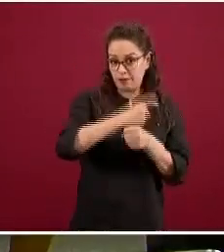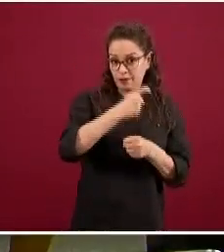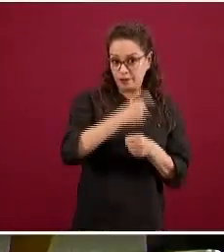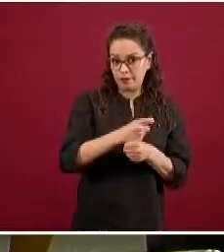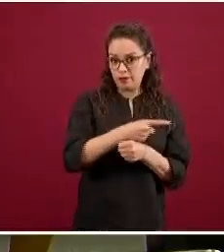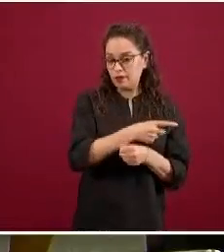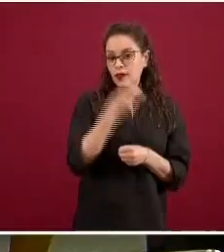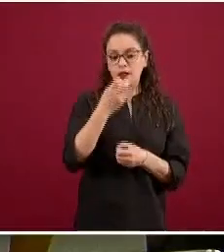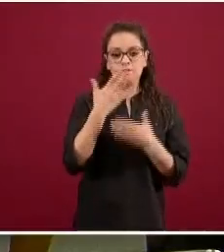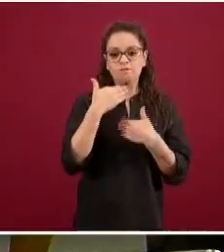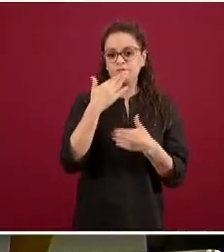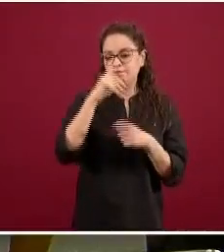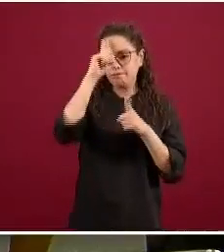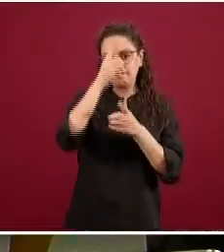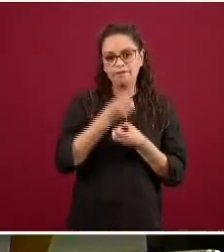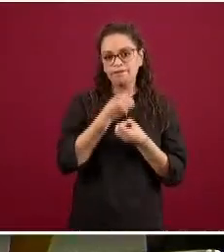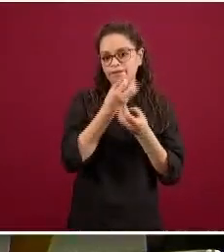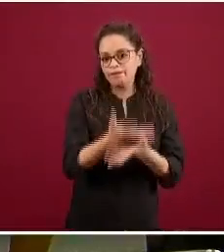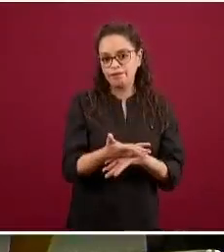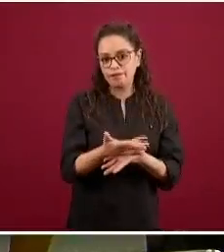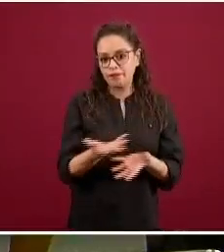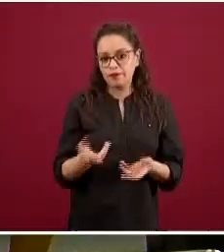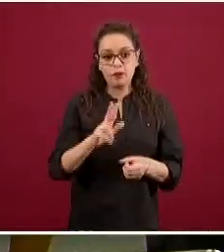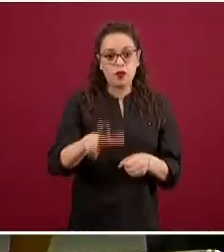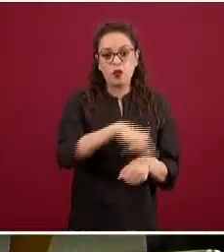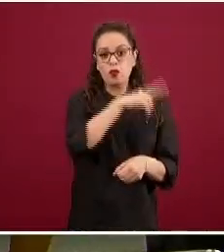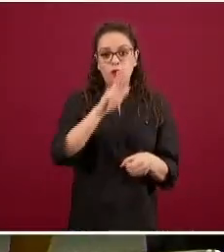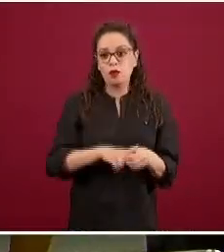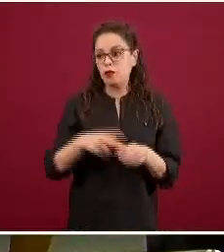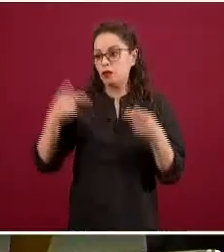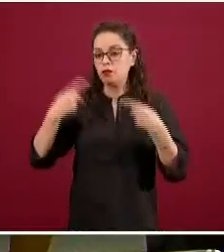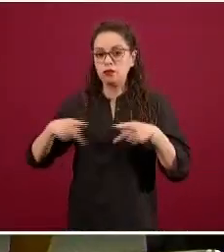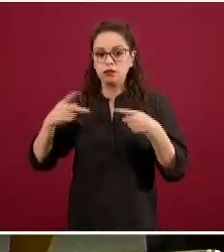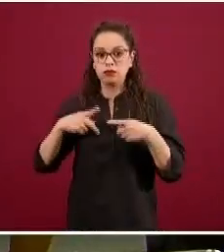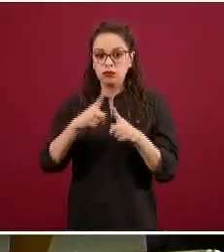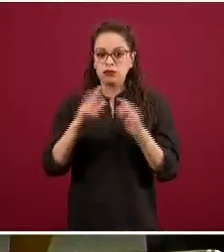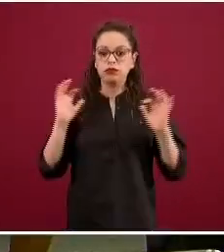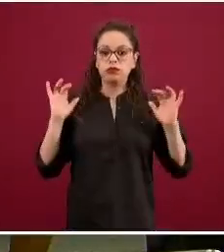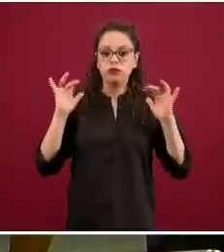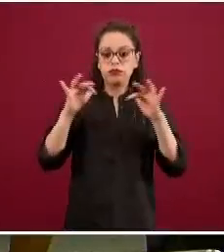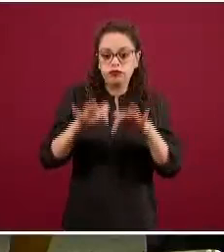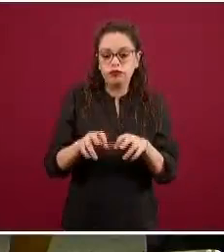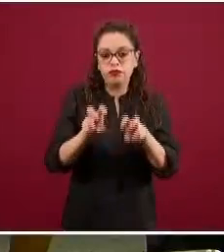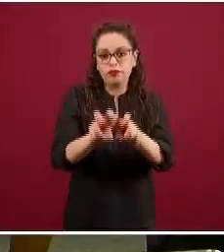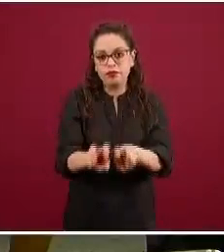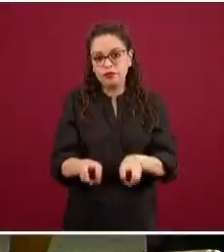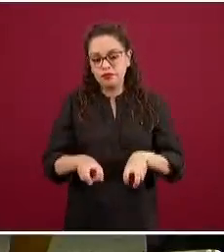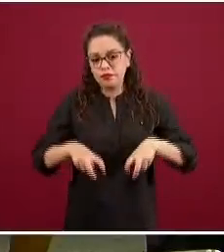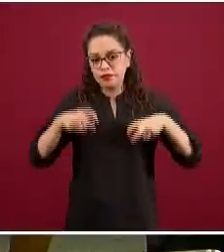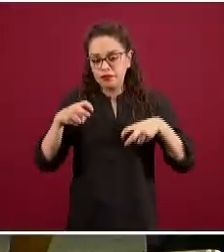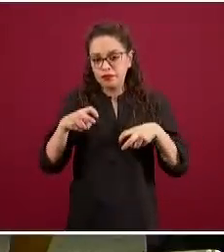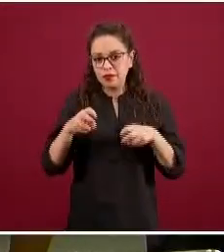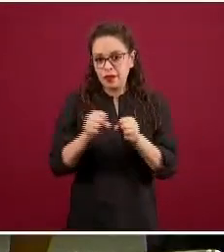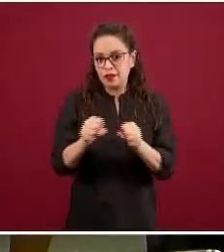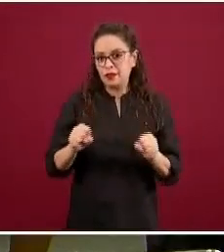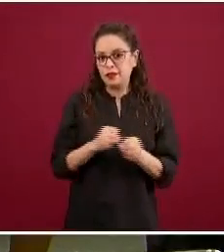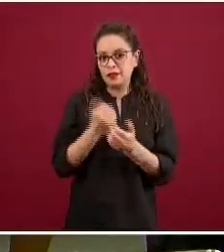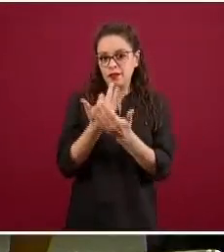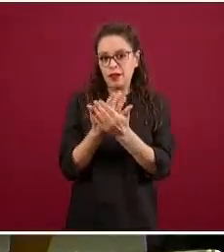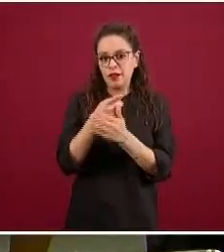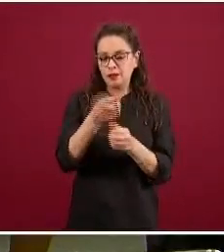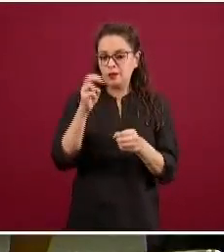fluir natural de personas hacia las salas de espera y hacia las consultas. Entonces se